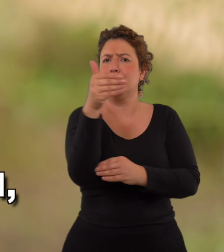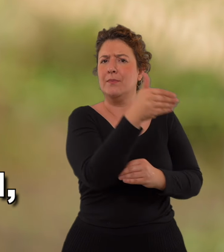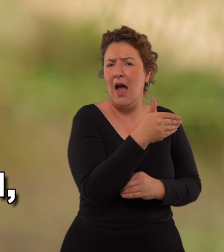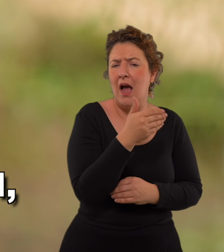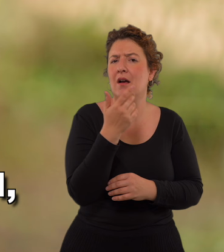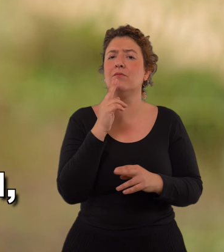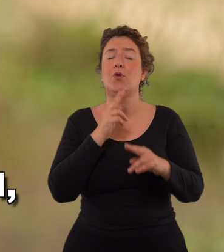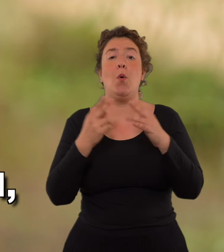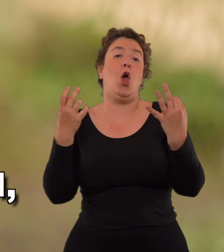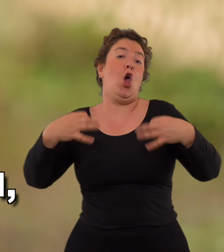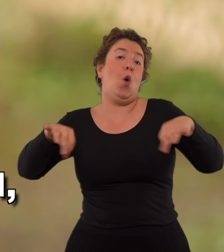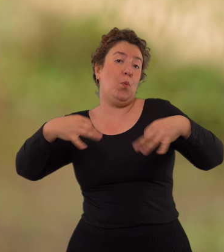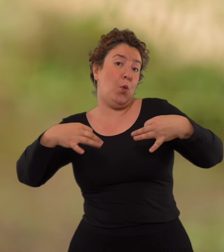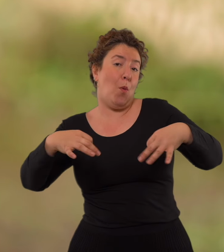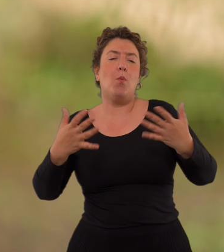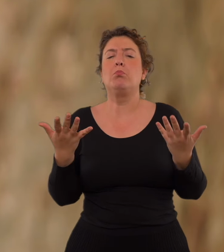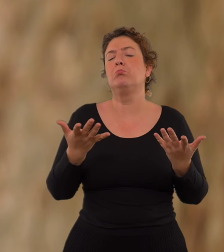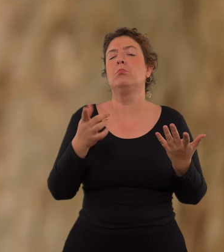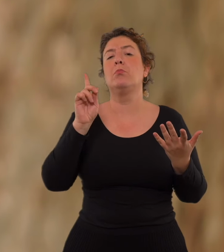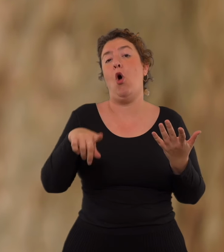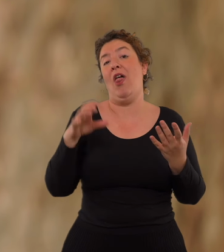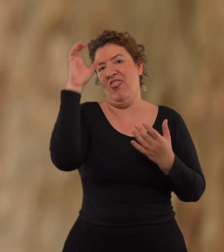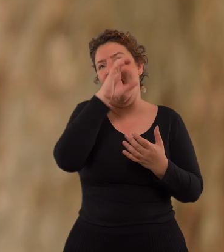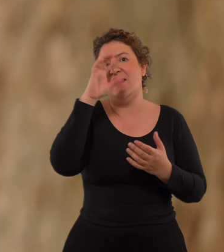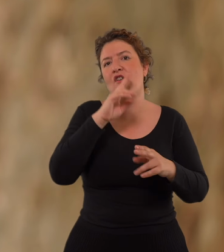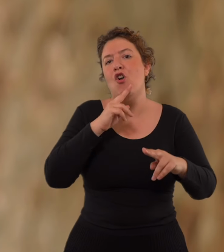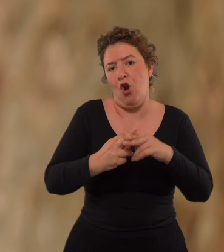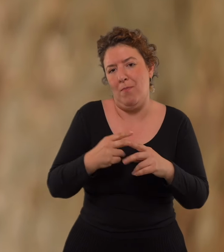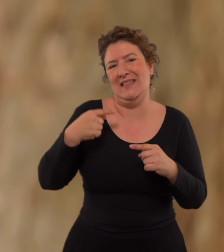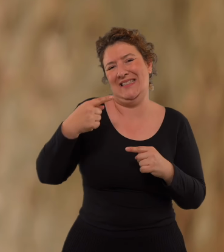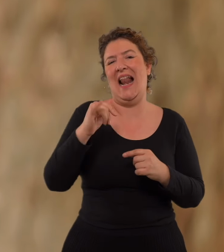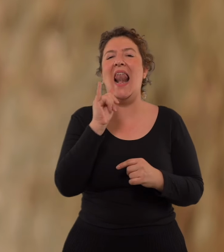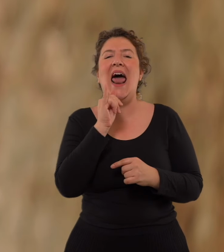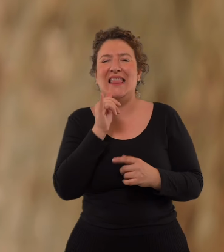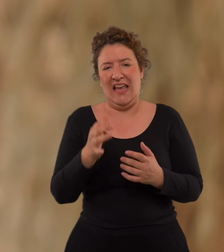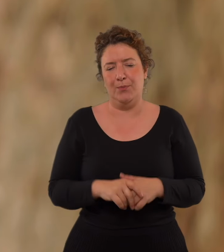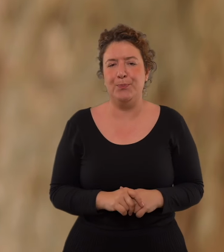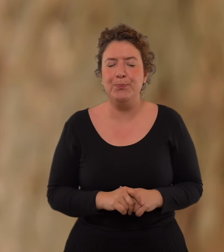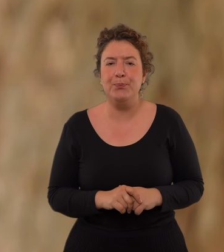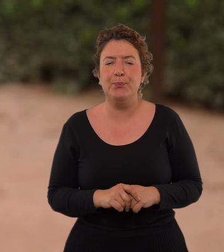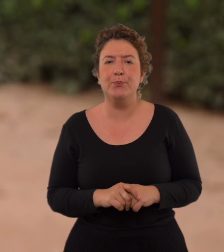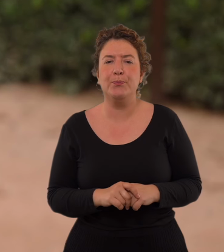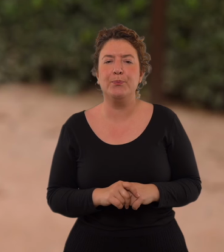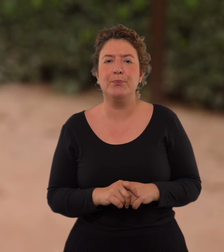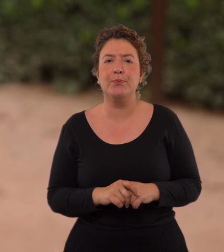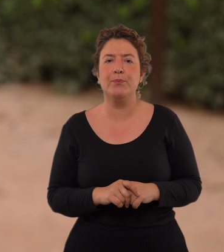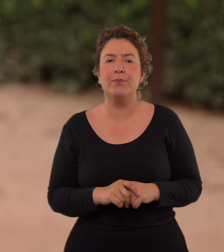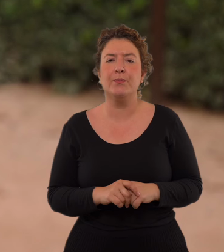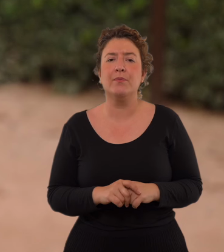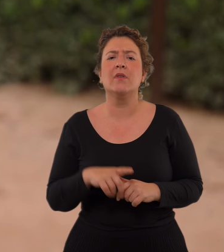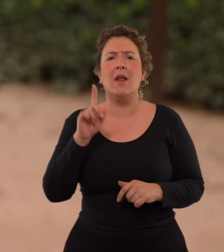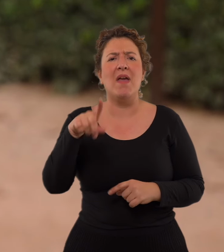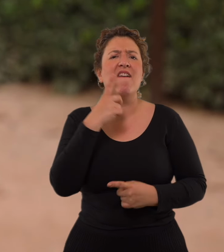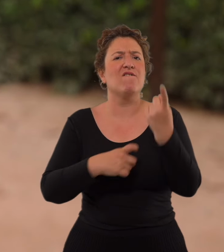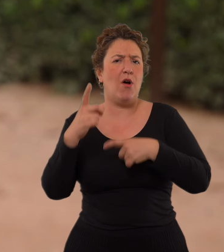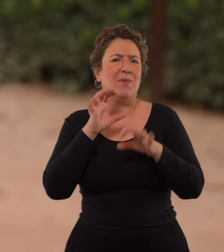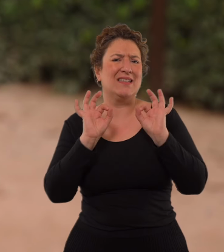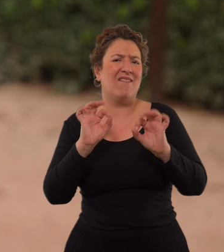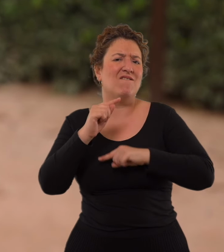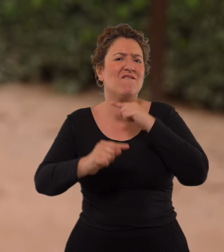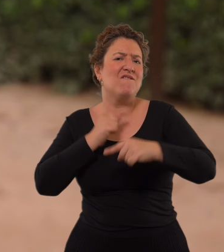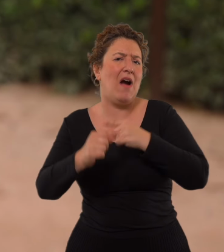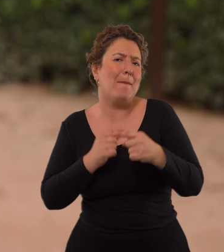nombre vulgar o popular en español, si lo tiene, y su nombre científico, escrito en latín. Además, encontramos información sobre